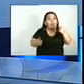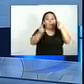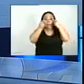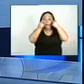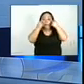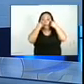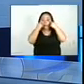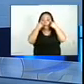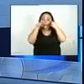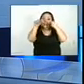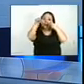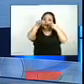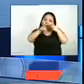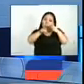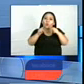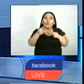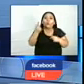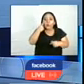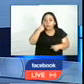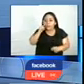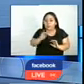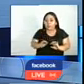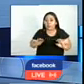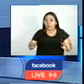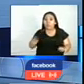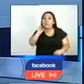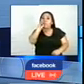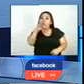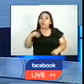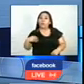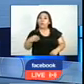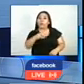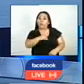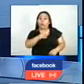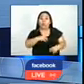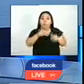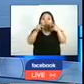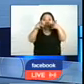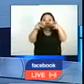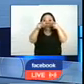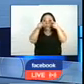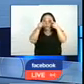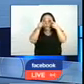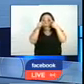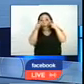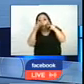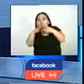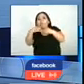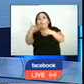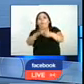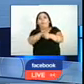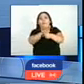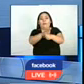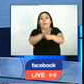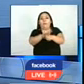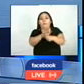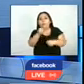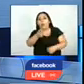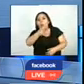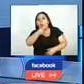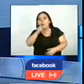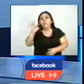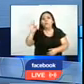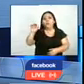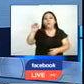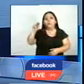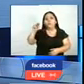visual, especialmente en los niños. Expertos sostienen que defectos como la miopía se incrementaron después de la pandemia. Fernando